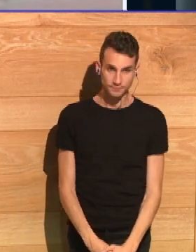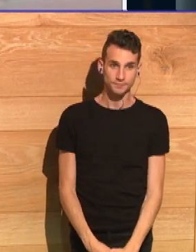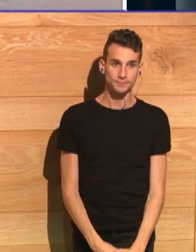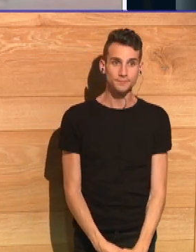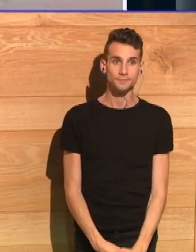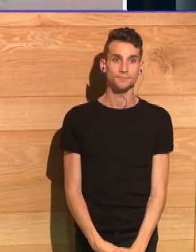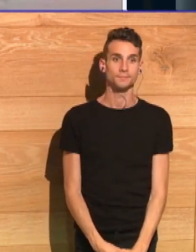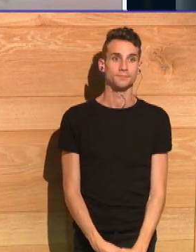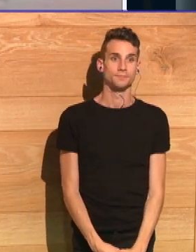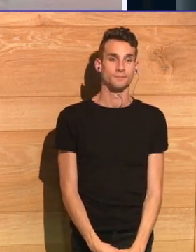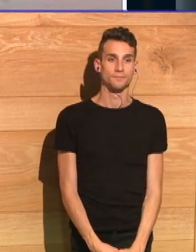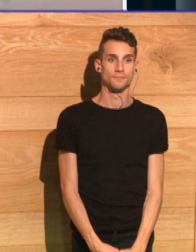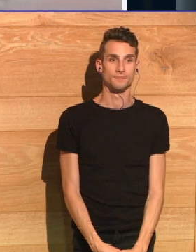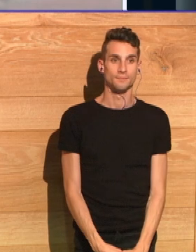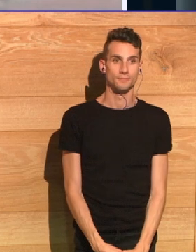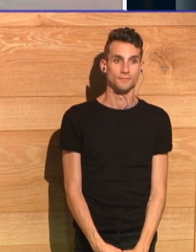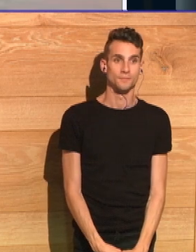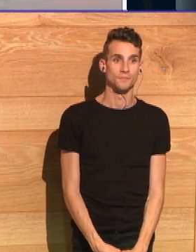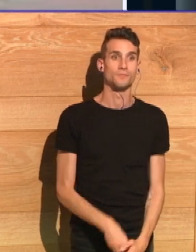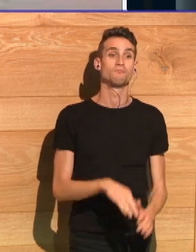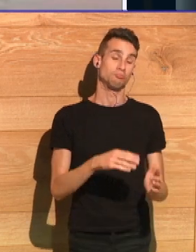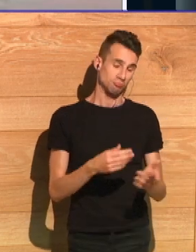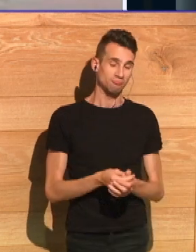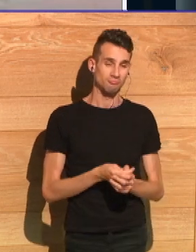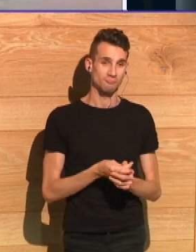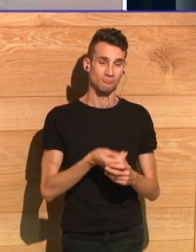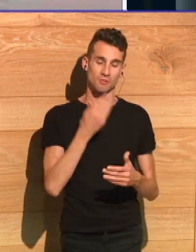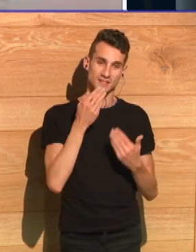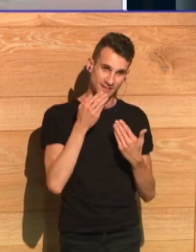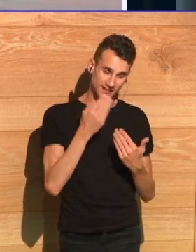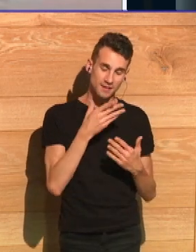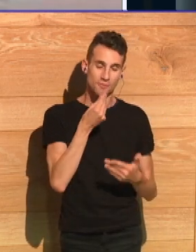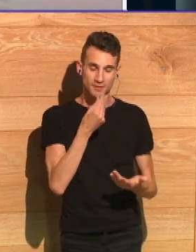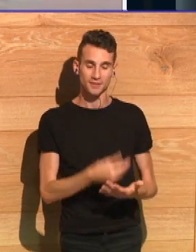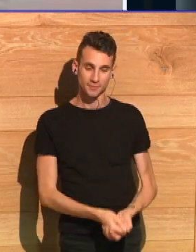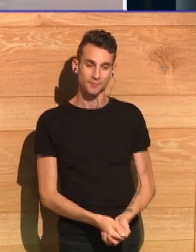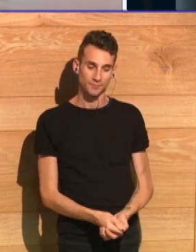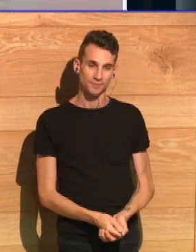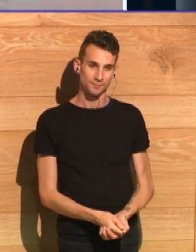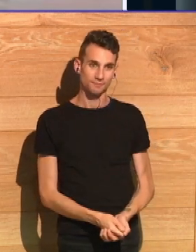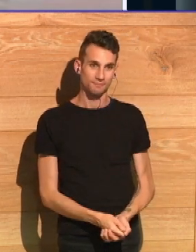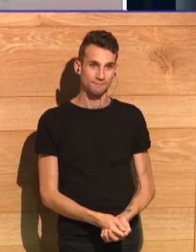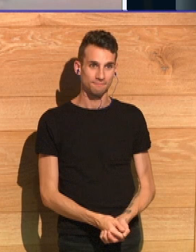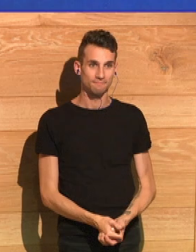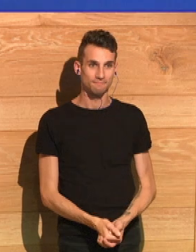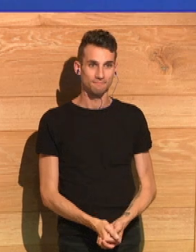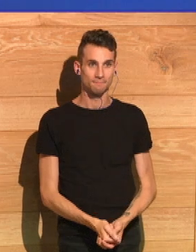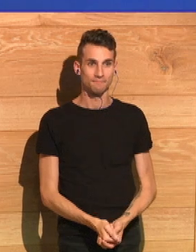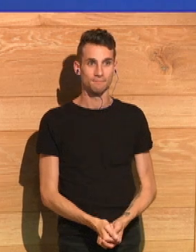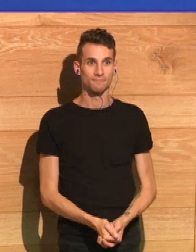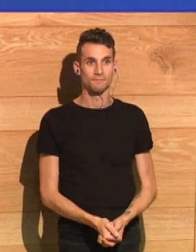Oh, that's very nice to hear, Laura. Pues es muy, muy amable de tu parte, es bonito oírte decir eso, Laura. Muchísimas